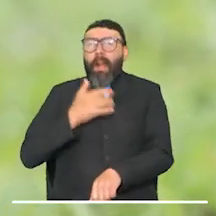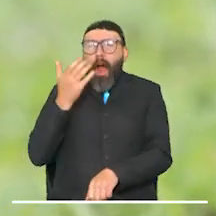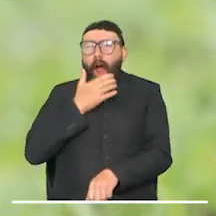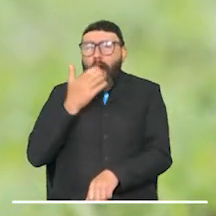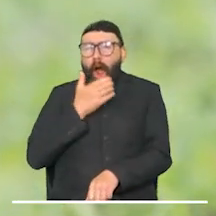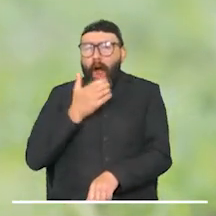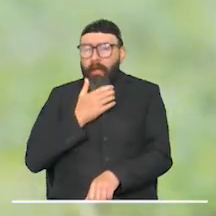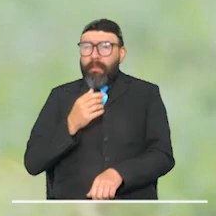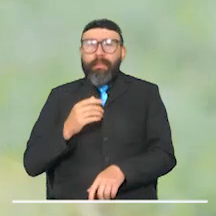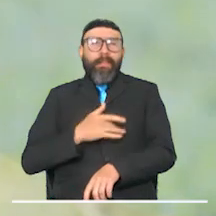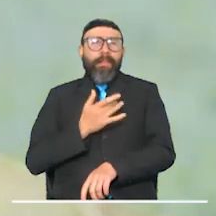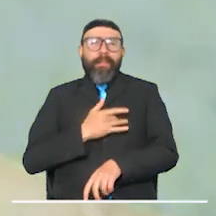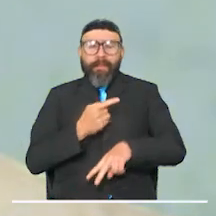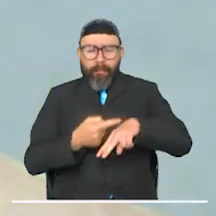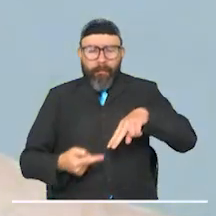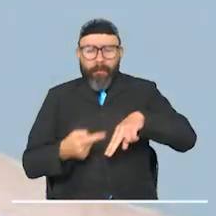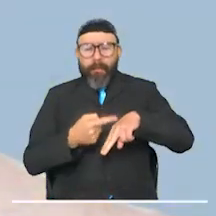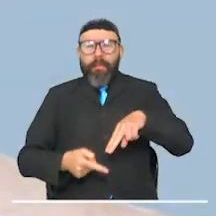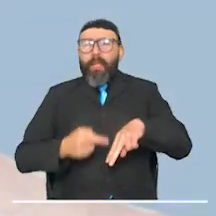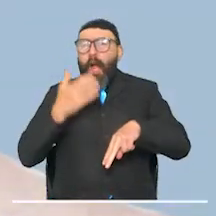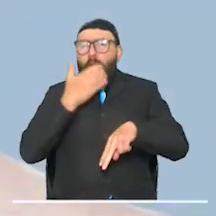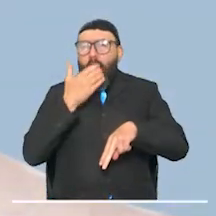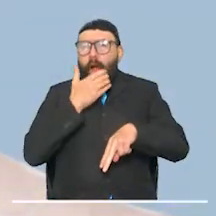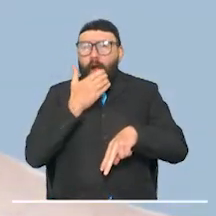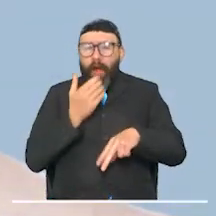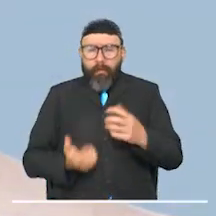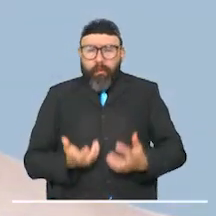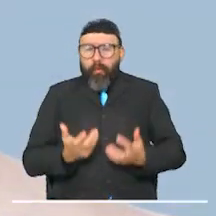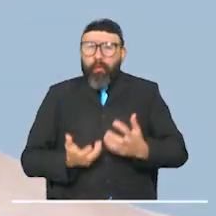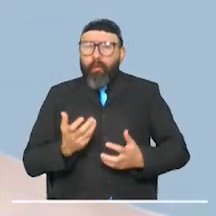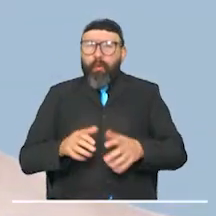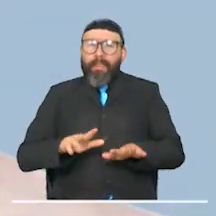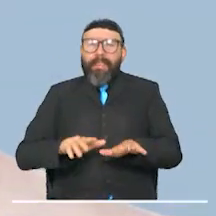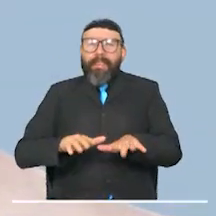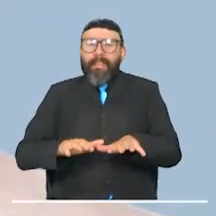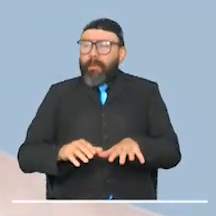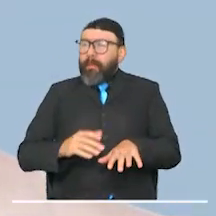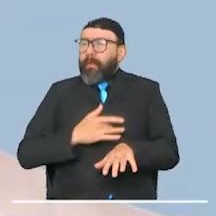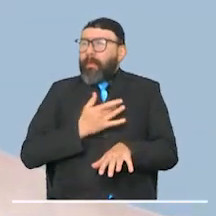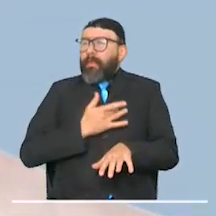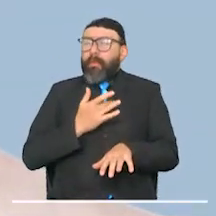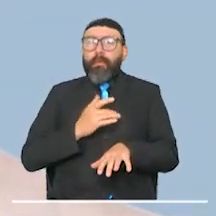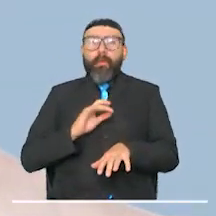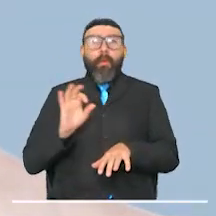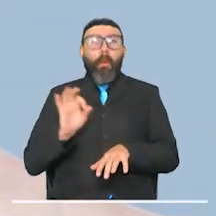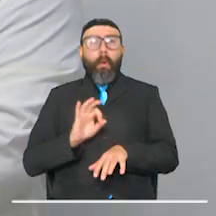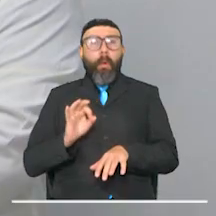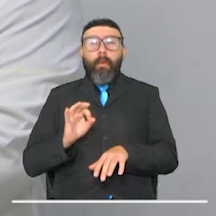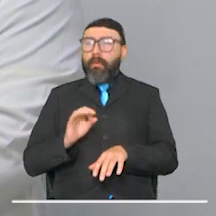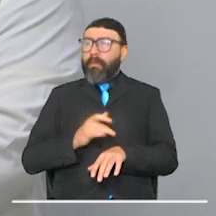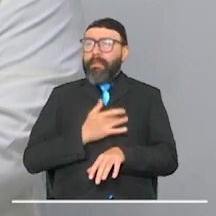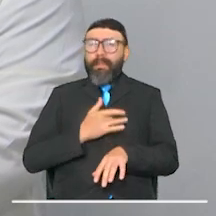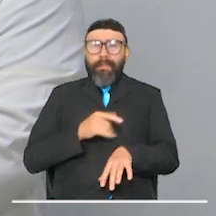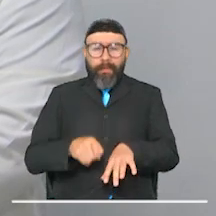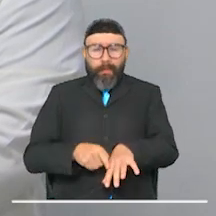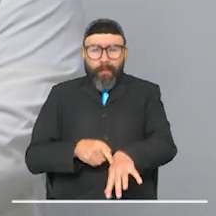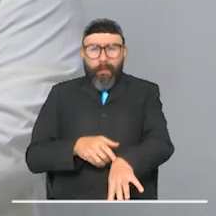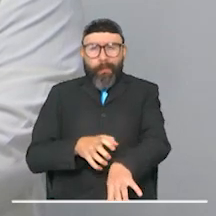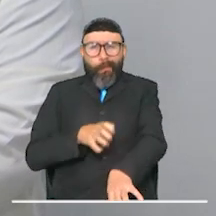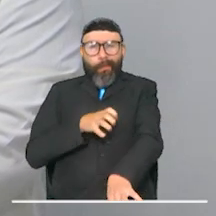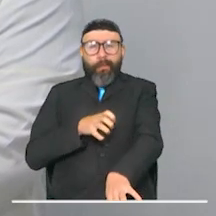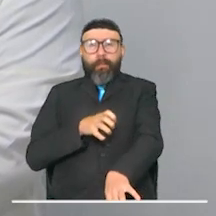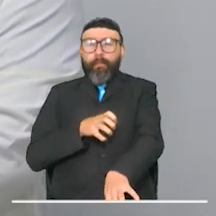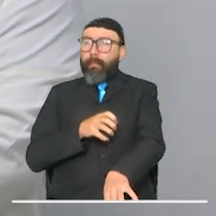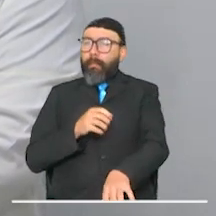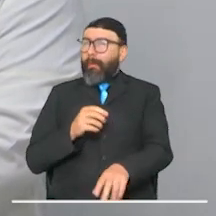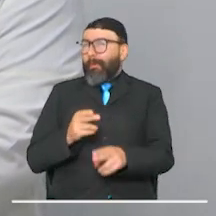esquema también pueden empezar a sentir como calambres sí hombres o